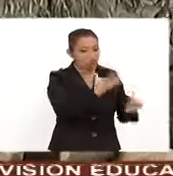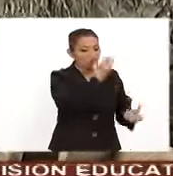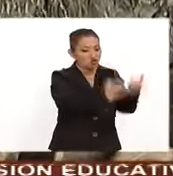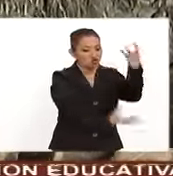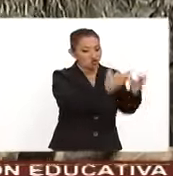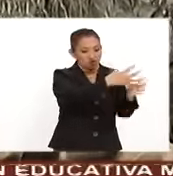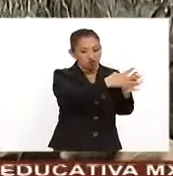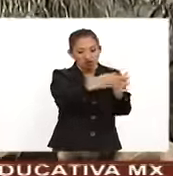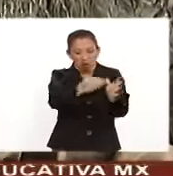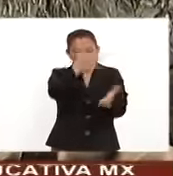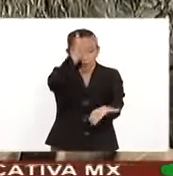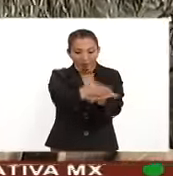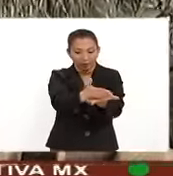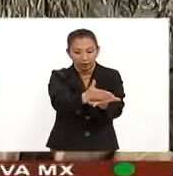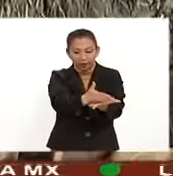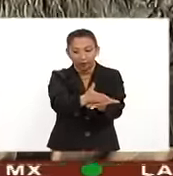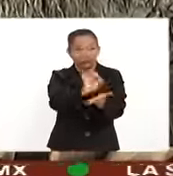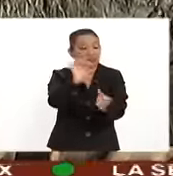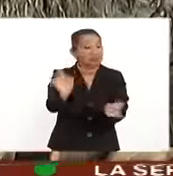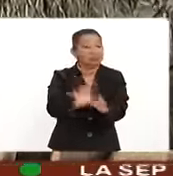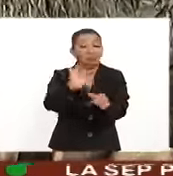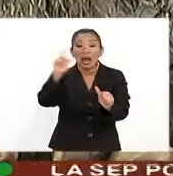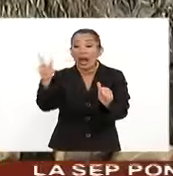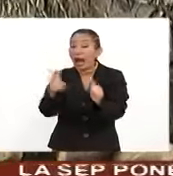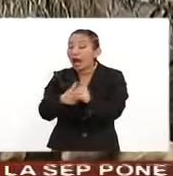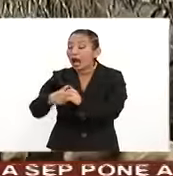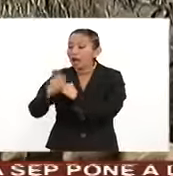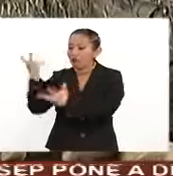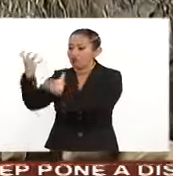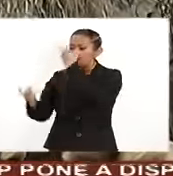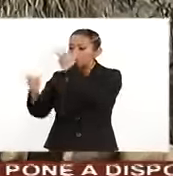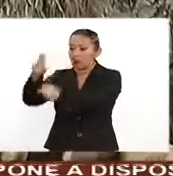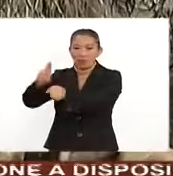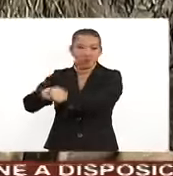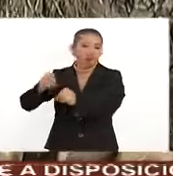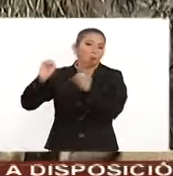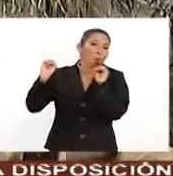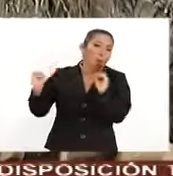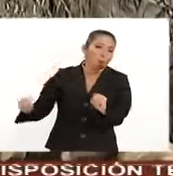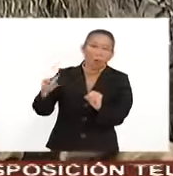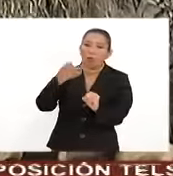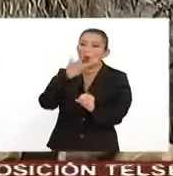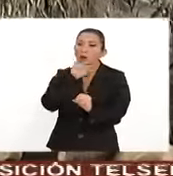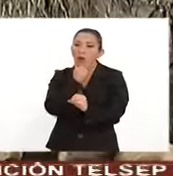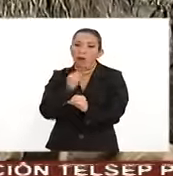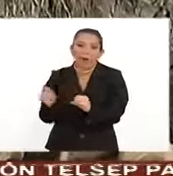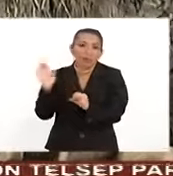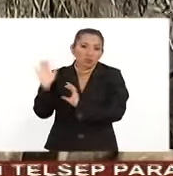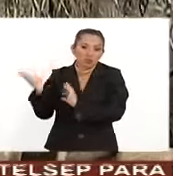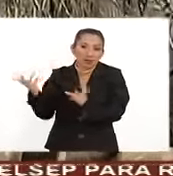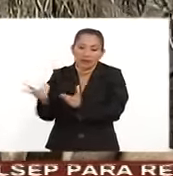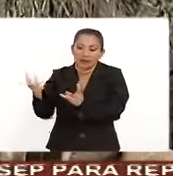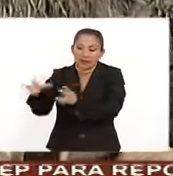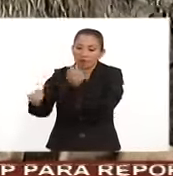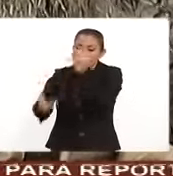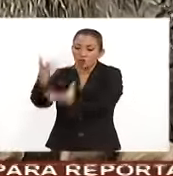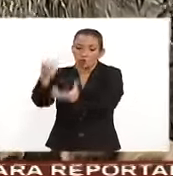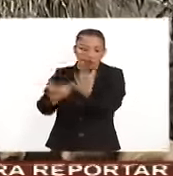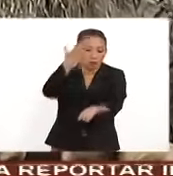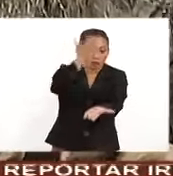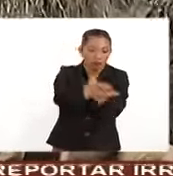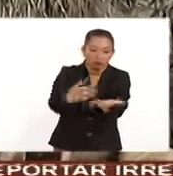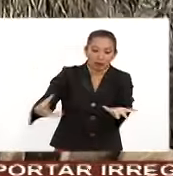los combustibles para que en caso de presentarse un incendio, sea natural o sea por efectos antropogénicos, ya no encuentre